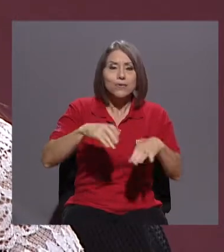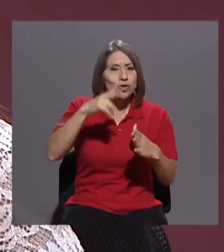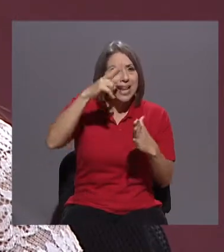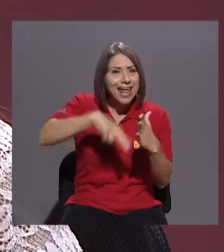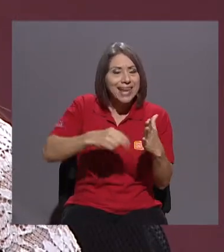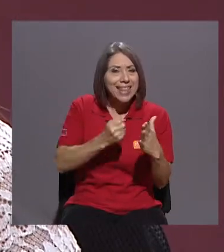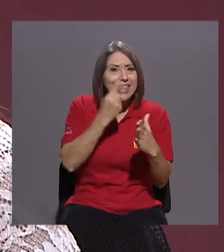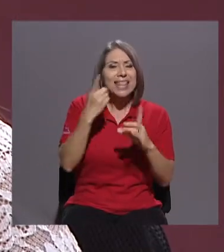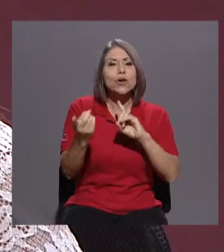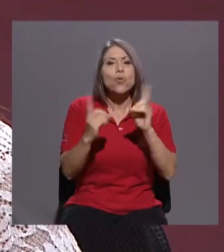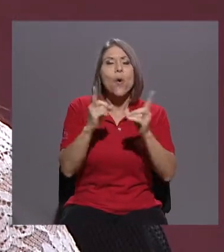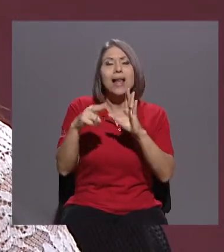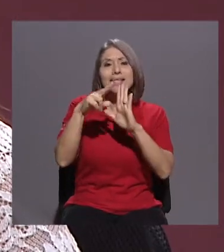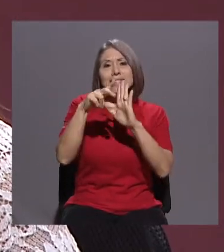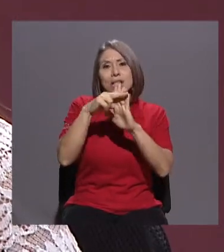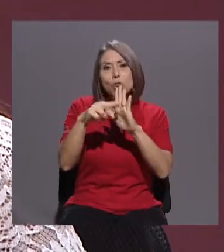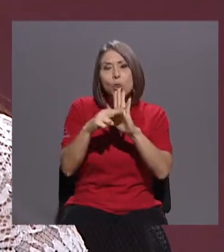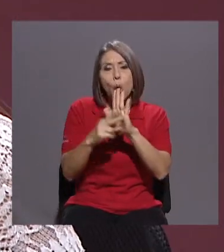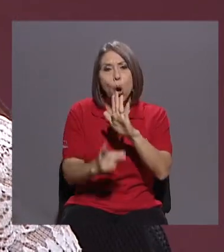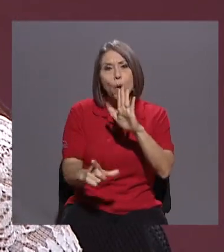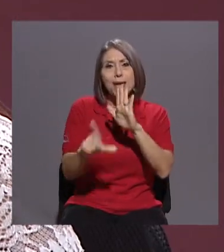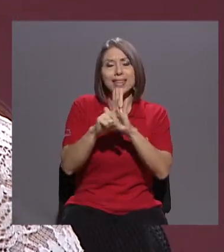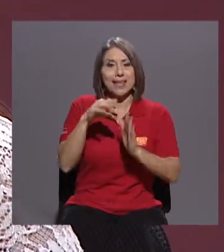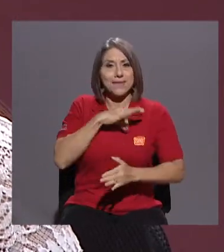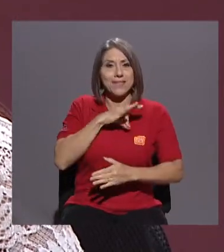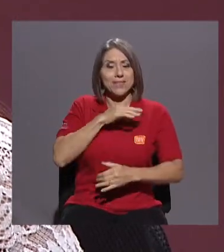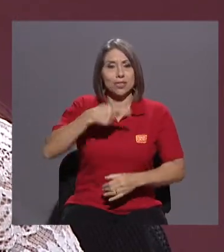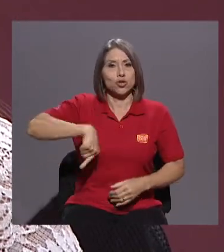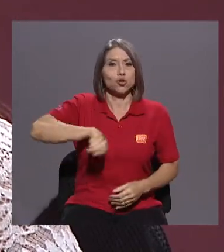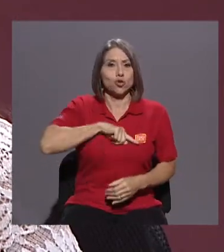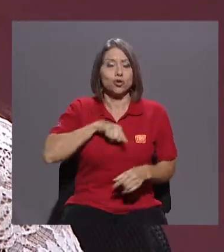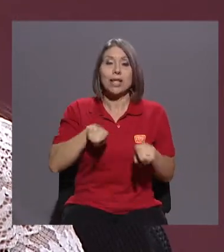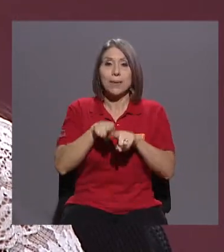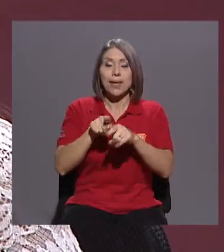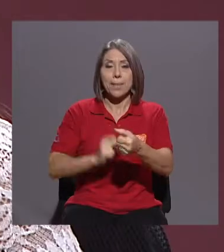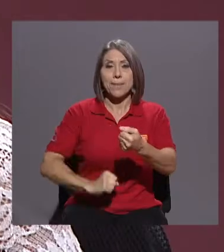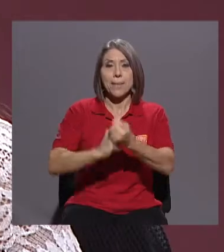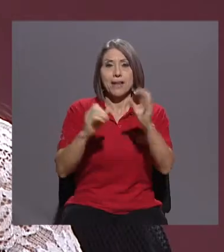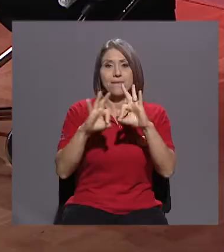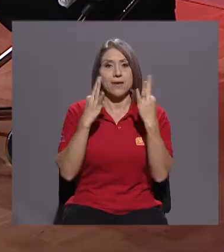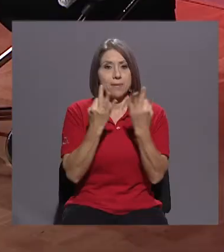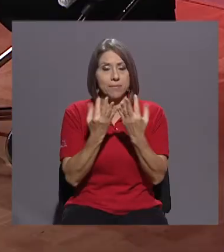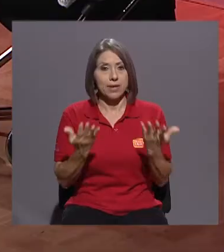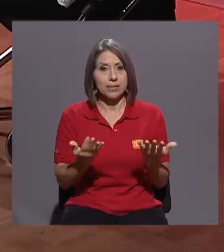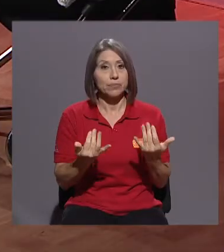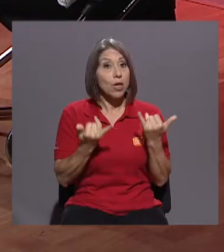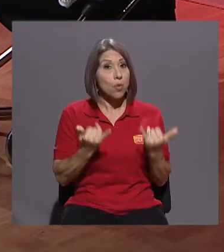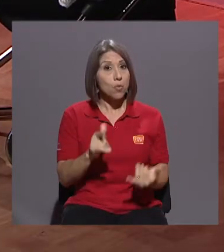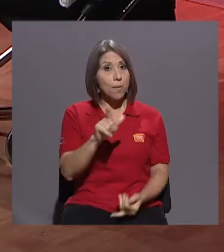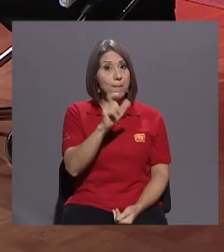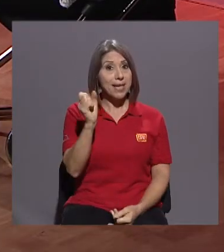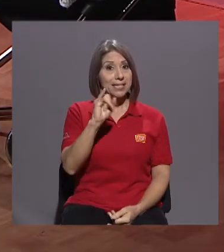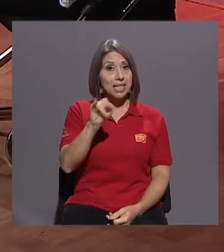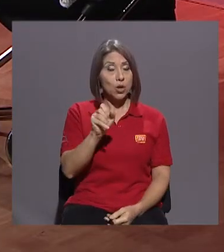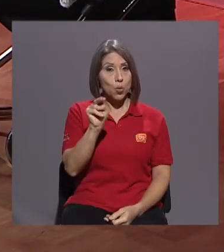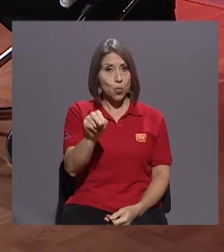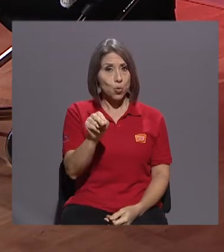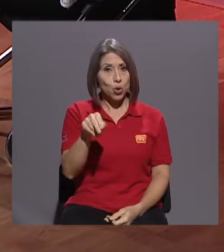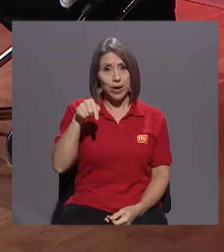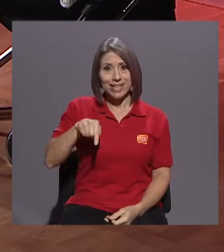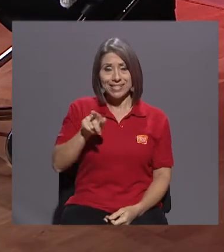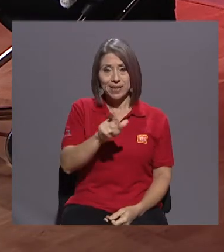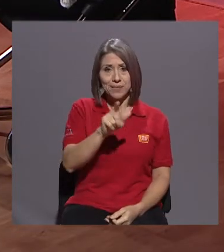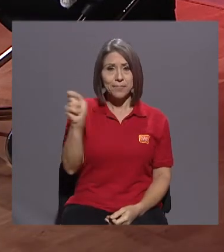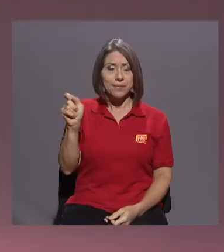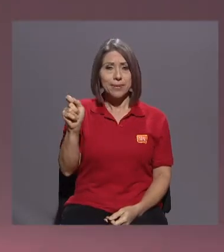Cuáles normativas Tenemos a nuestro favor Y a favor de nuestras familias En caso de las personas menores Estamos en el mes de junio Este